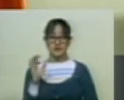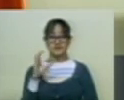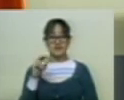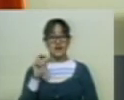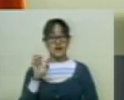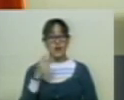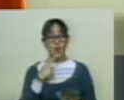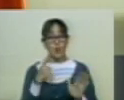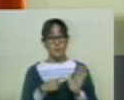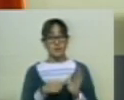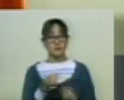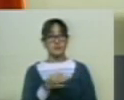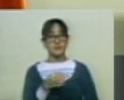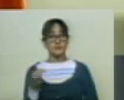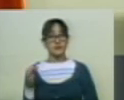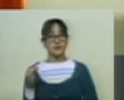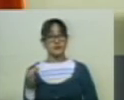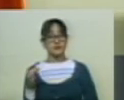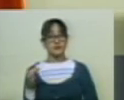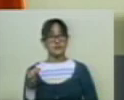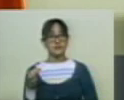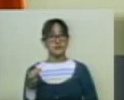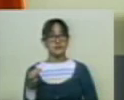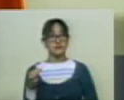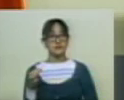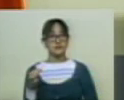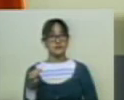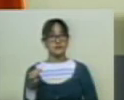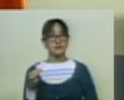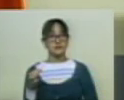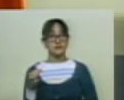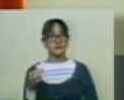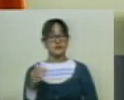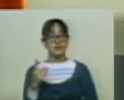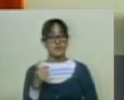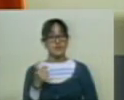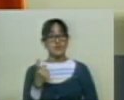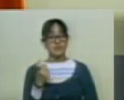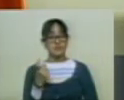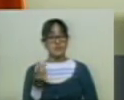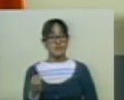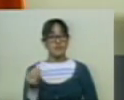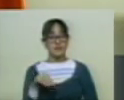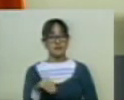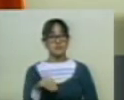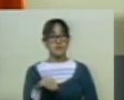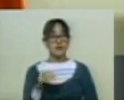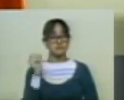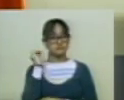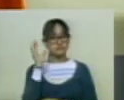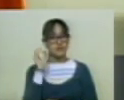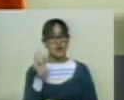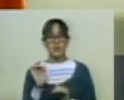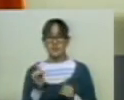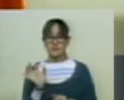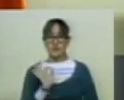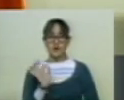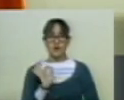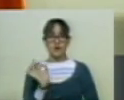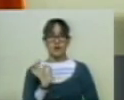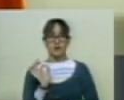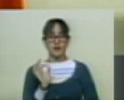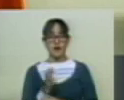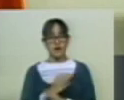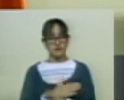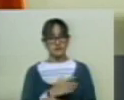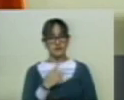ha cumplido. Y las que todavía faltan, que son inherentes a la campaña, porque la campaña aún no ha comenzado, como lo hemos